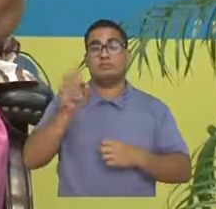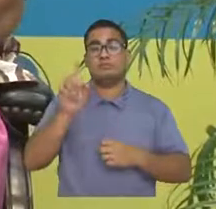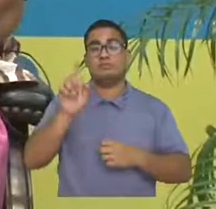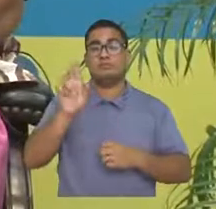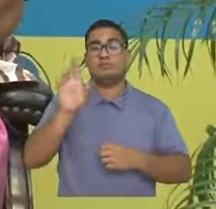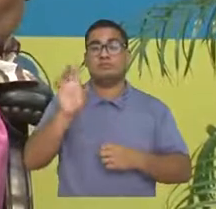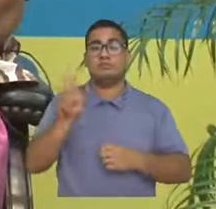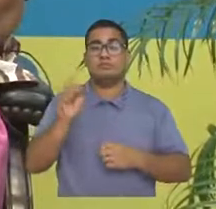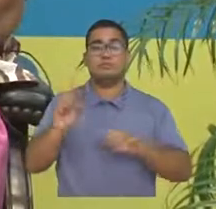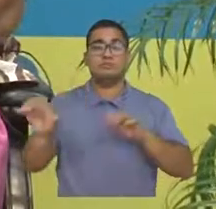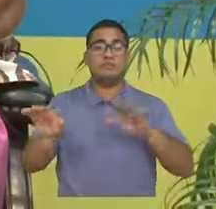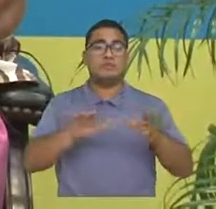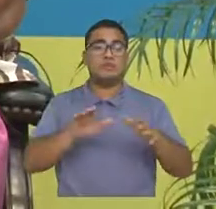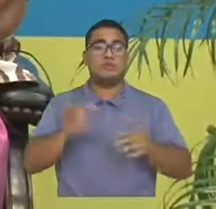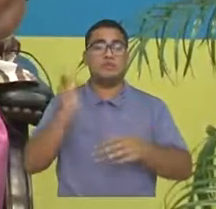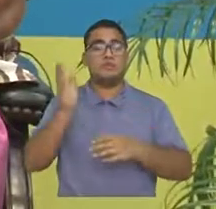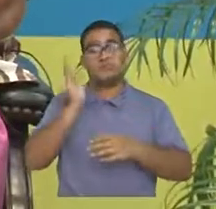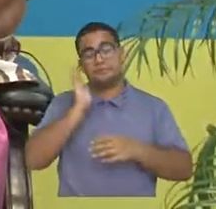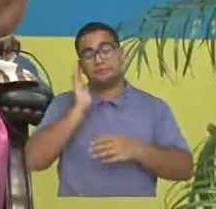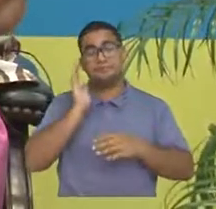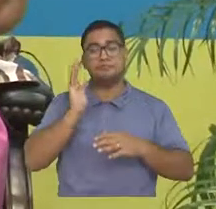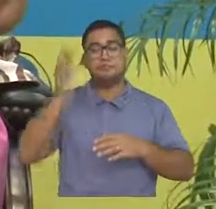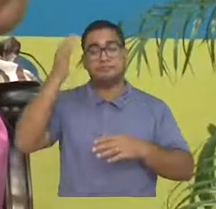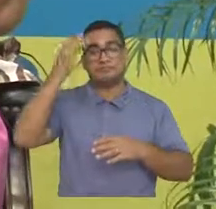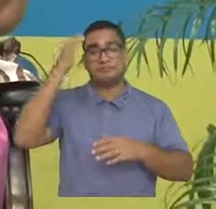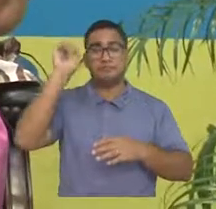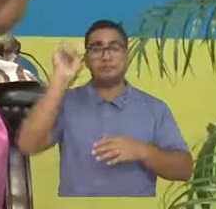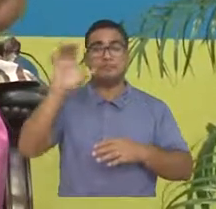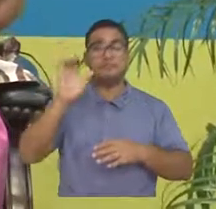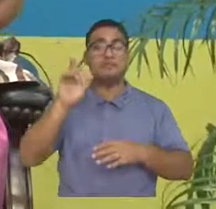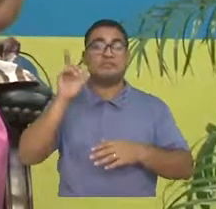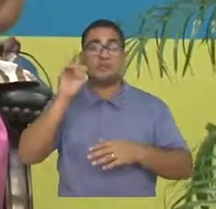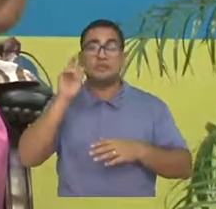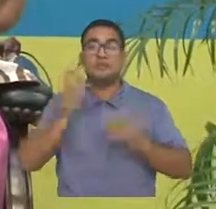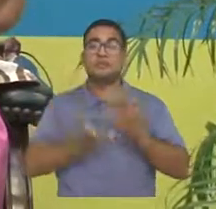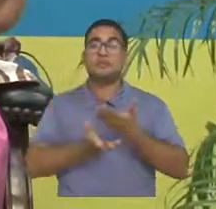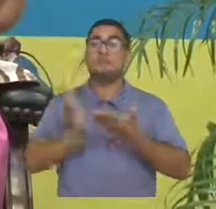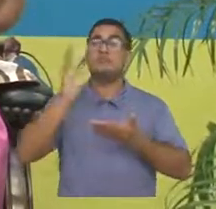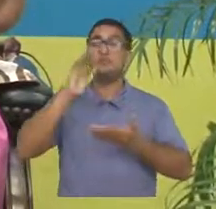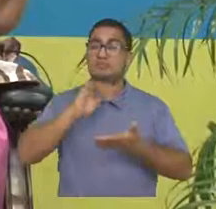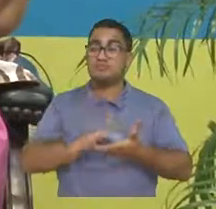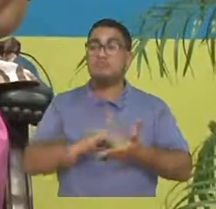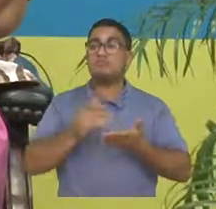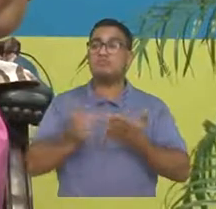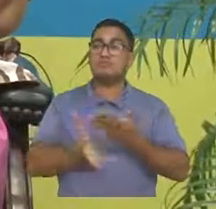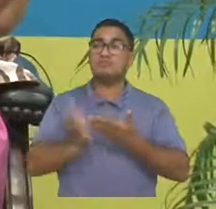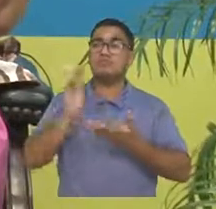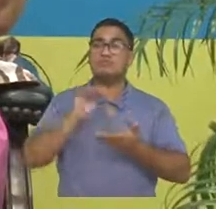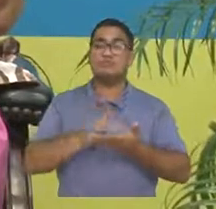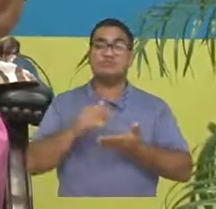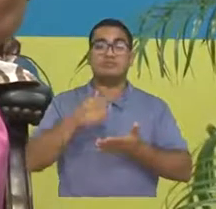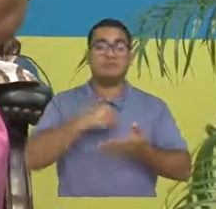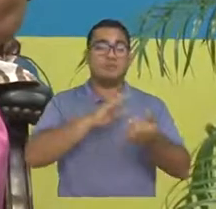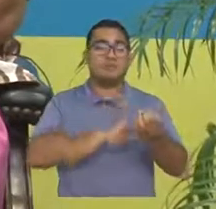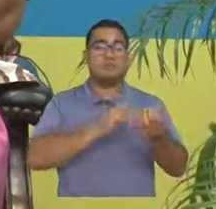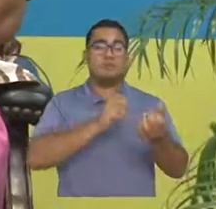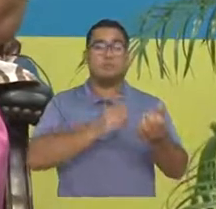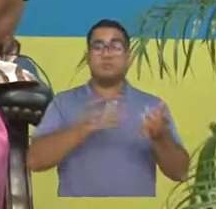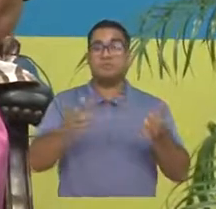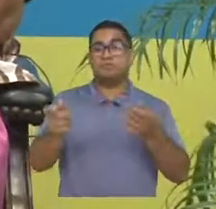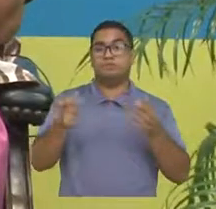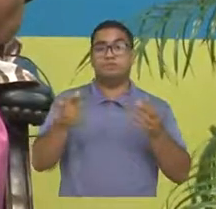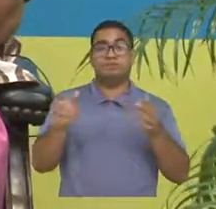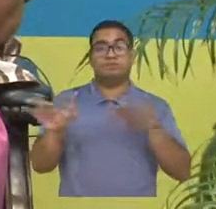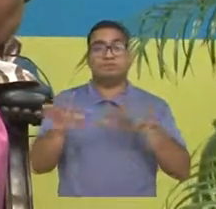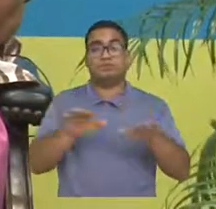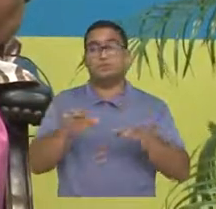puedo dormir, porque me duele la cabeza, porque voy al baño a cada rato, porque no logro controlar mi hipertensión. Una vez que